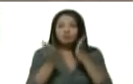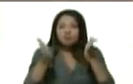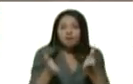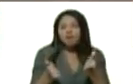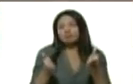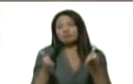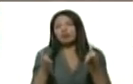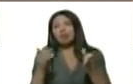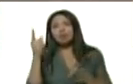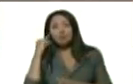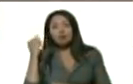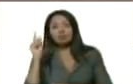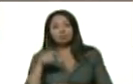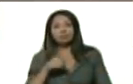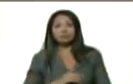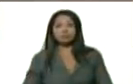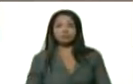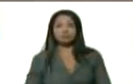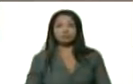mujeres,